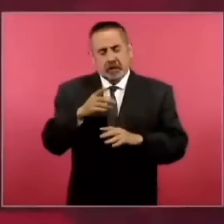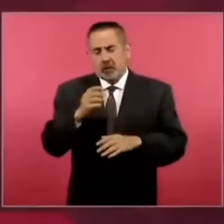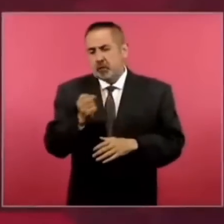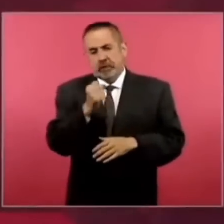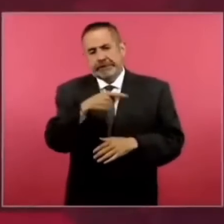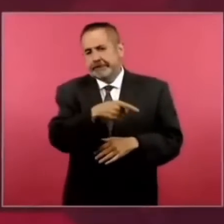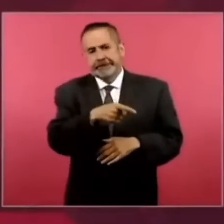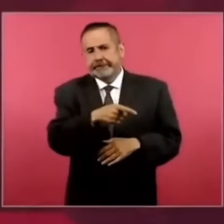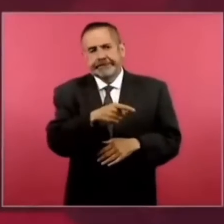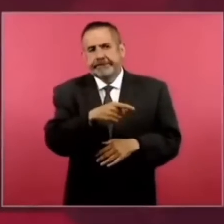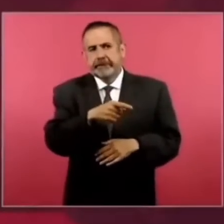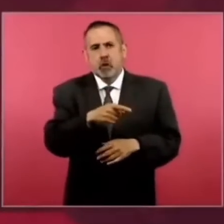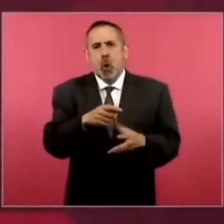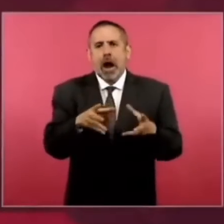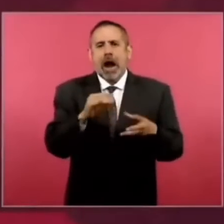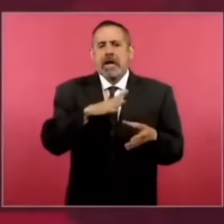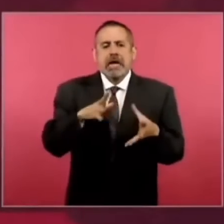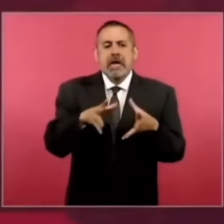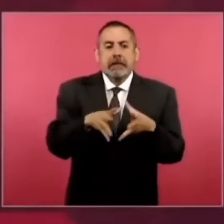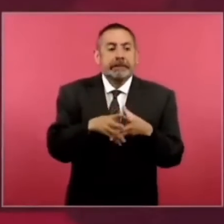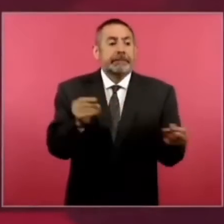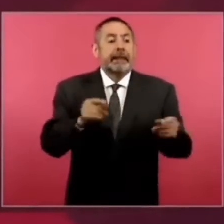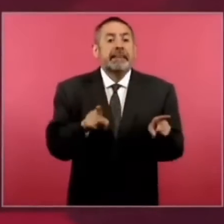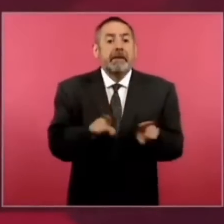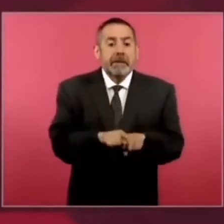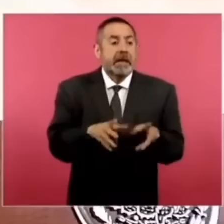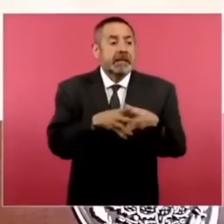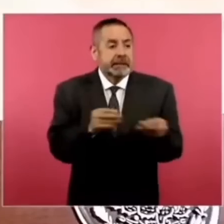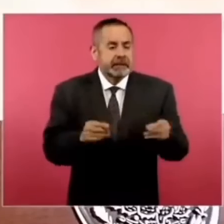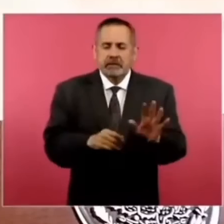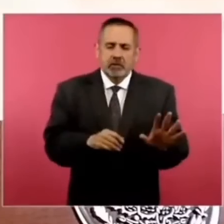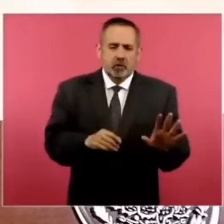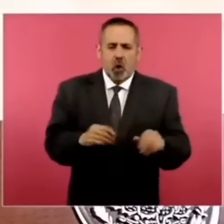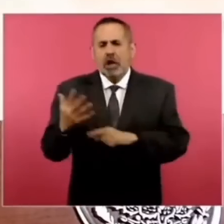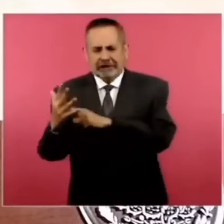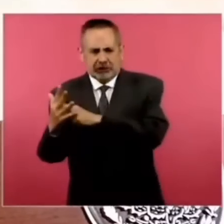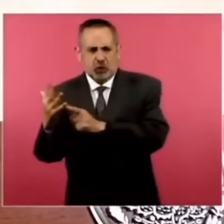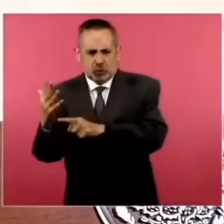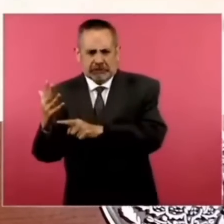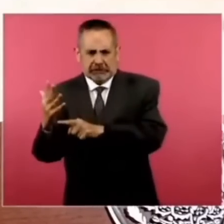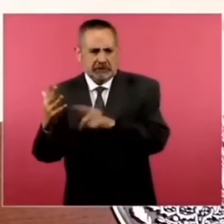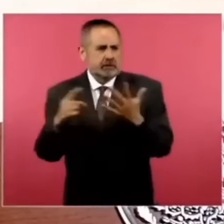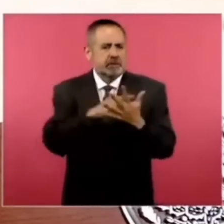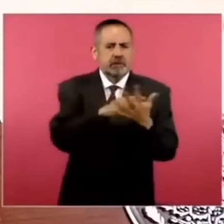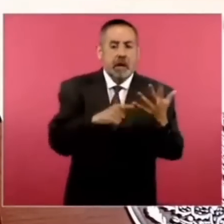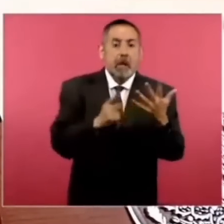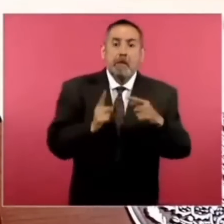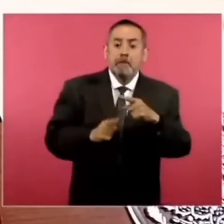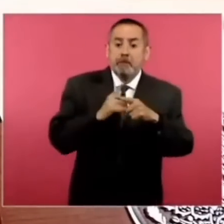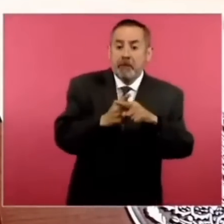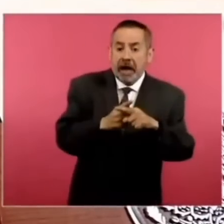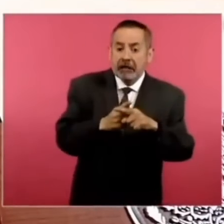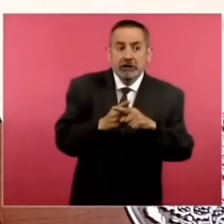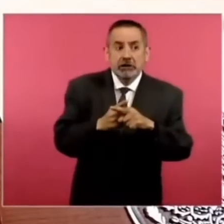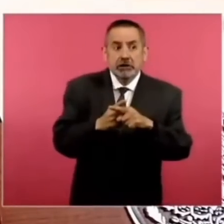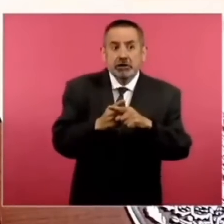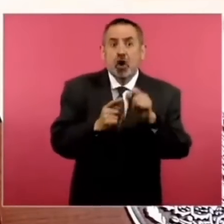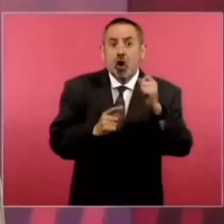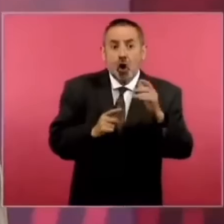afortunadamente pues no está desaparecido. O sea, inventaron